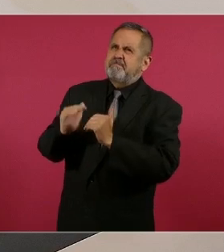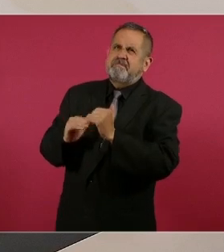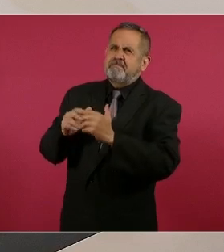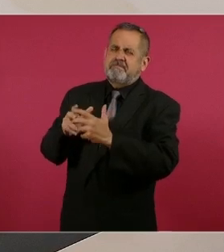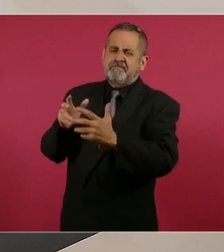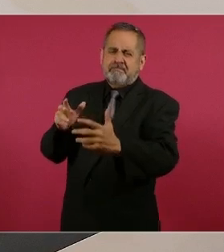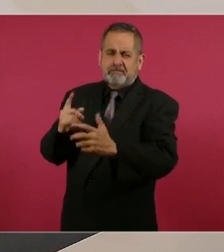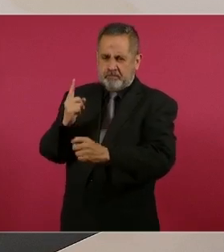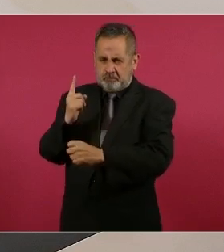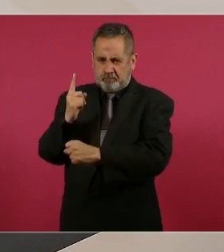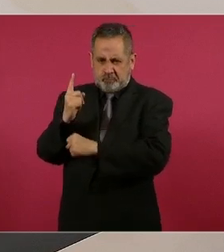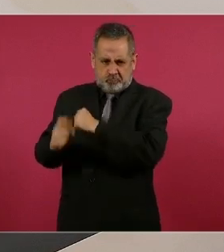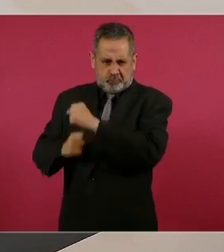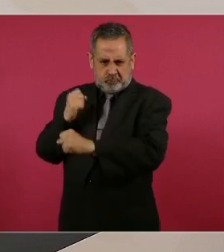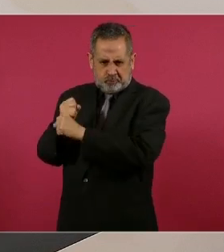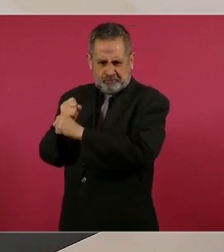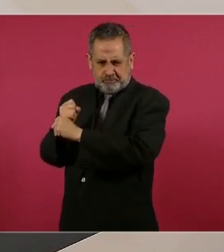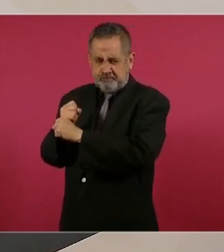en un año,